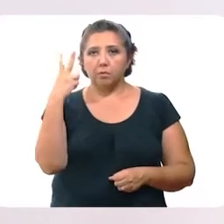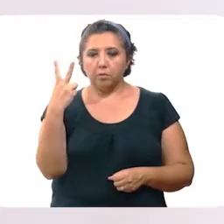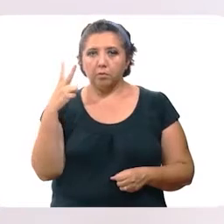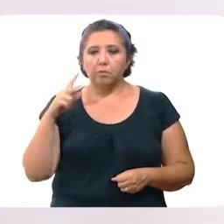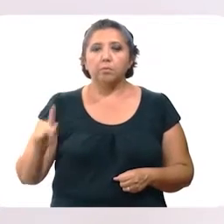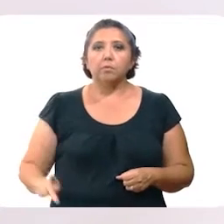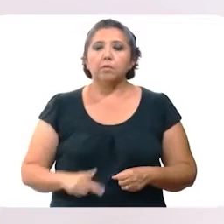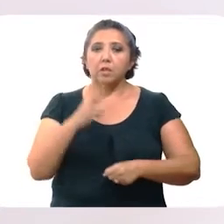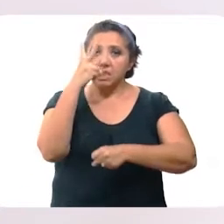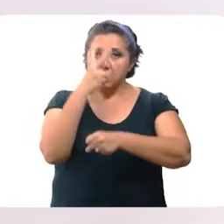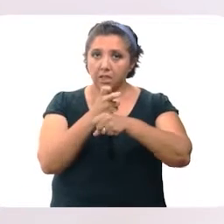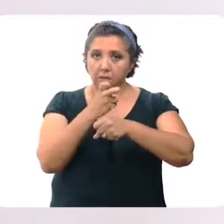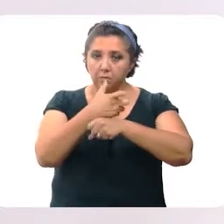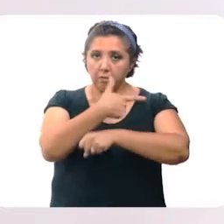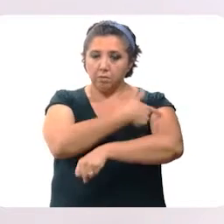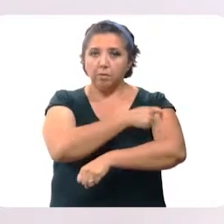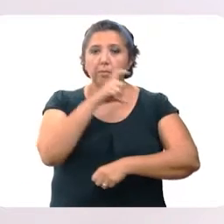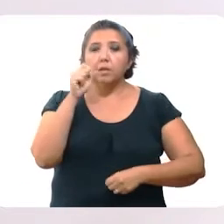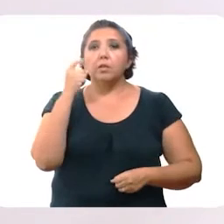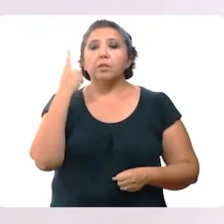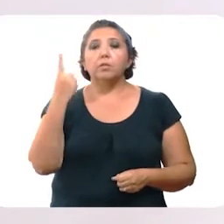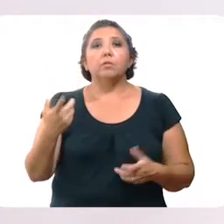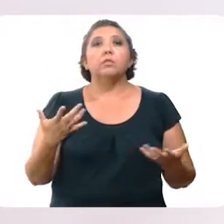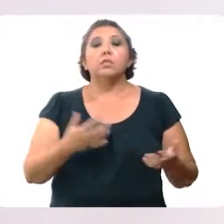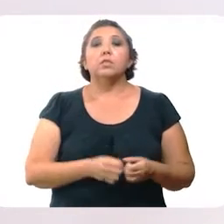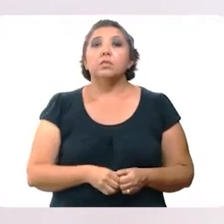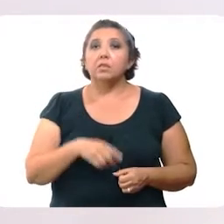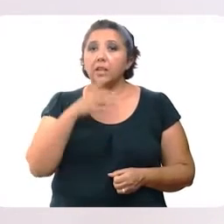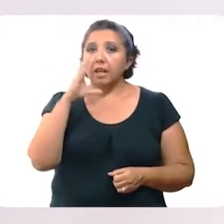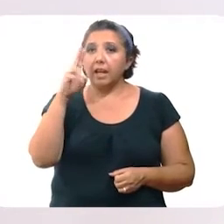pacientes que se la salud de los